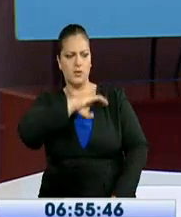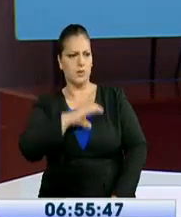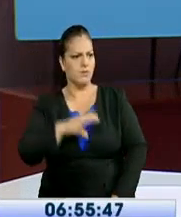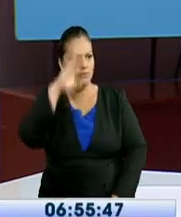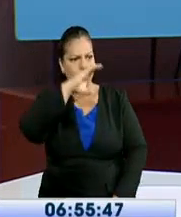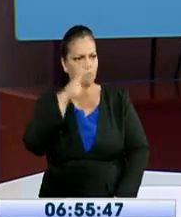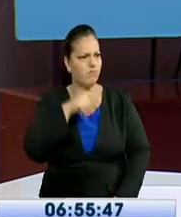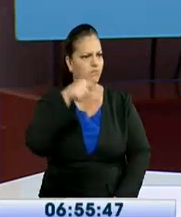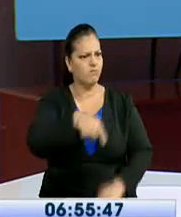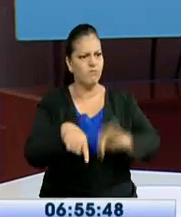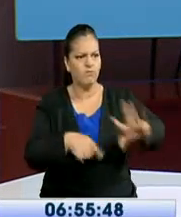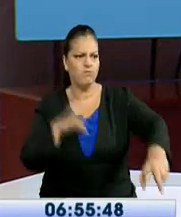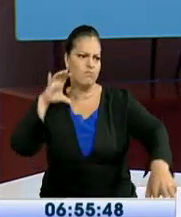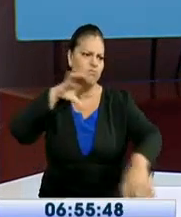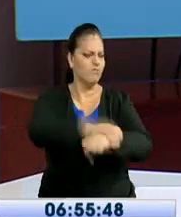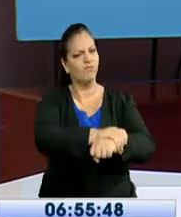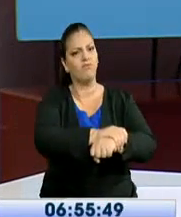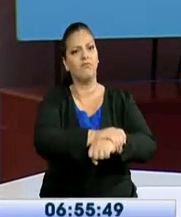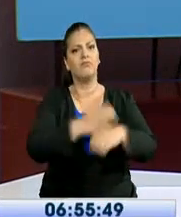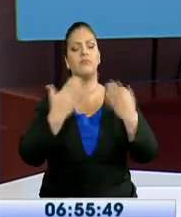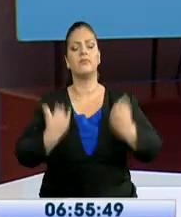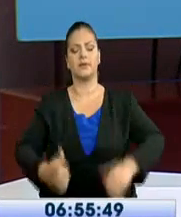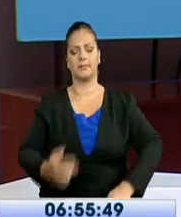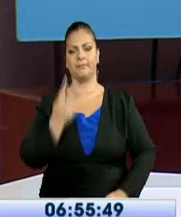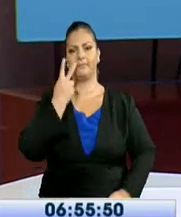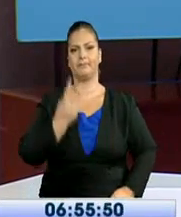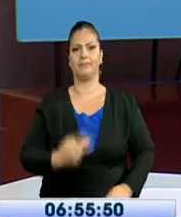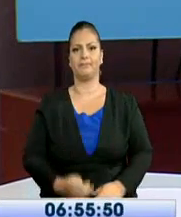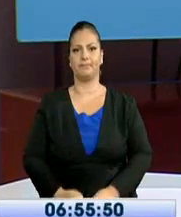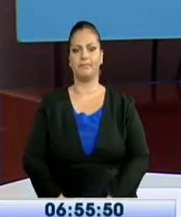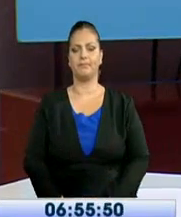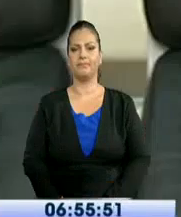decidida para combatir a la delincuencia. Veamos la nota.